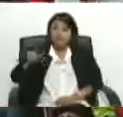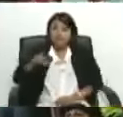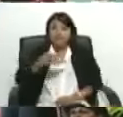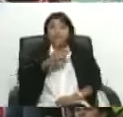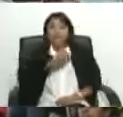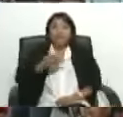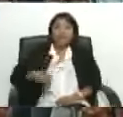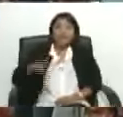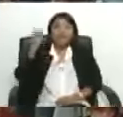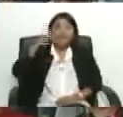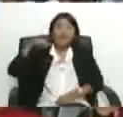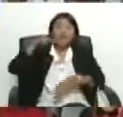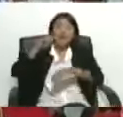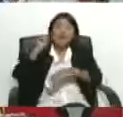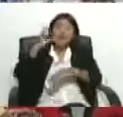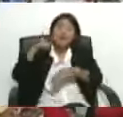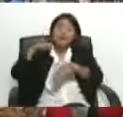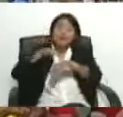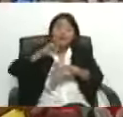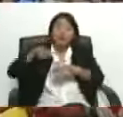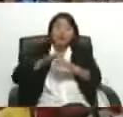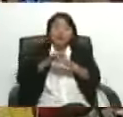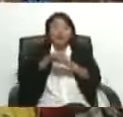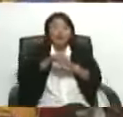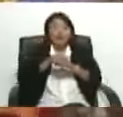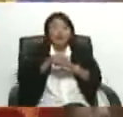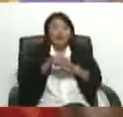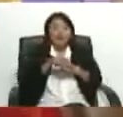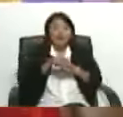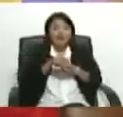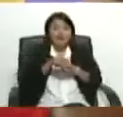Nacional, el hermano Jorge Rodríguez,